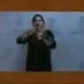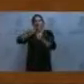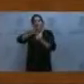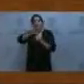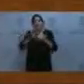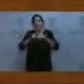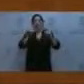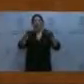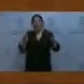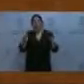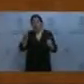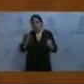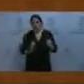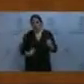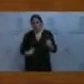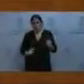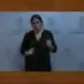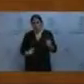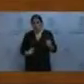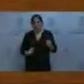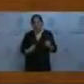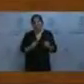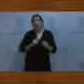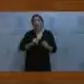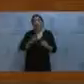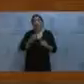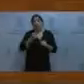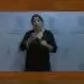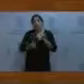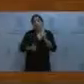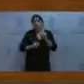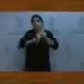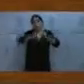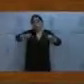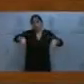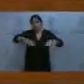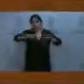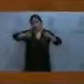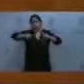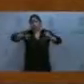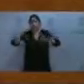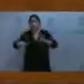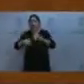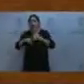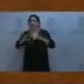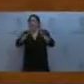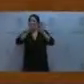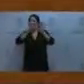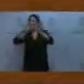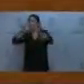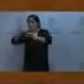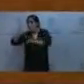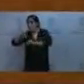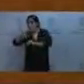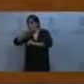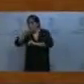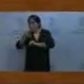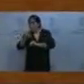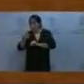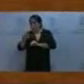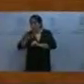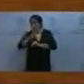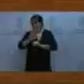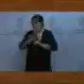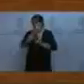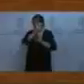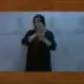anuales, que se han ido actualizando hasta llegar a los 89.000. Creo que en el listado, si yo identifico bien, porque solo pone título superior, bueno,